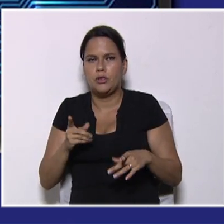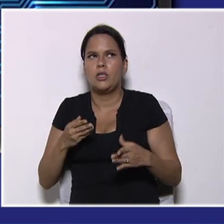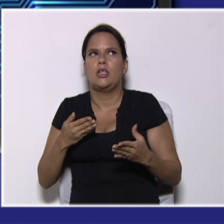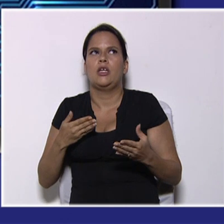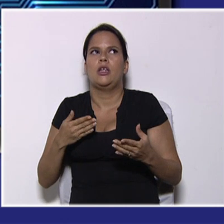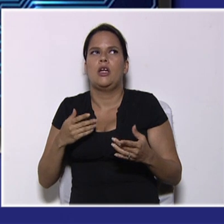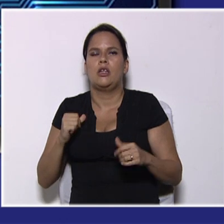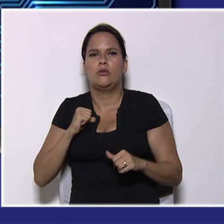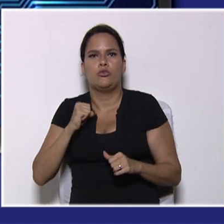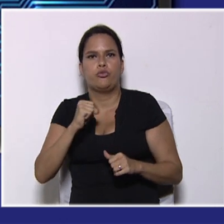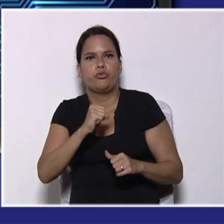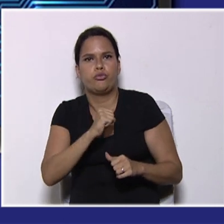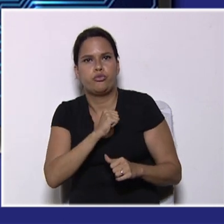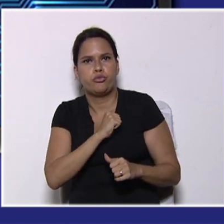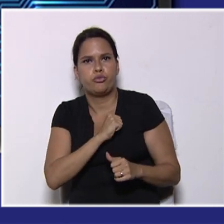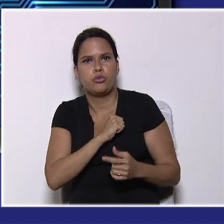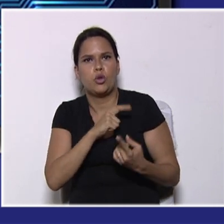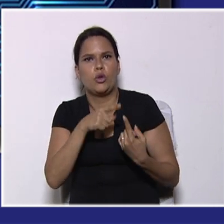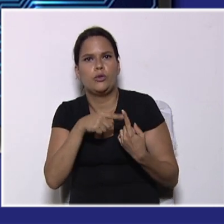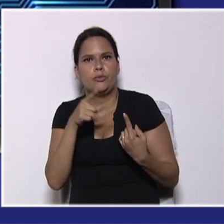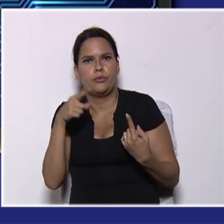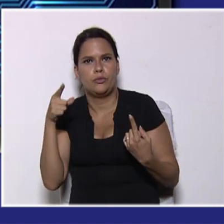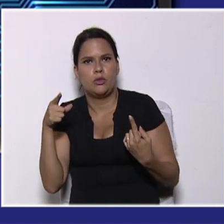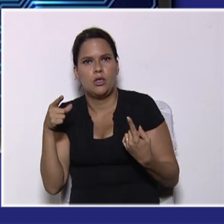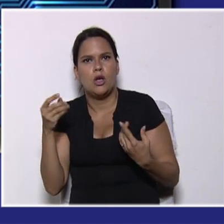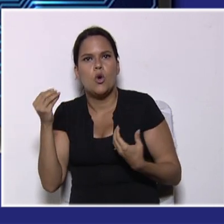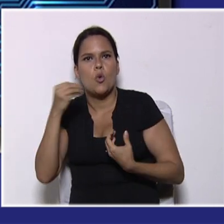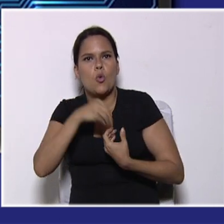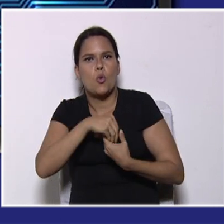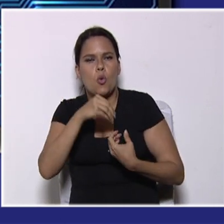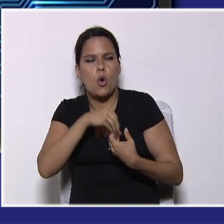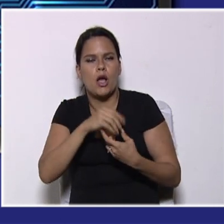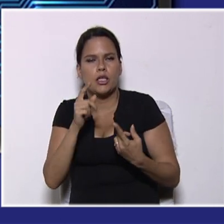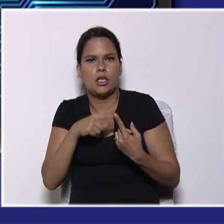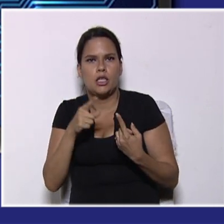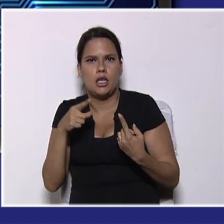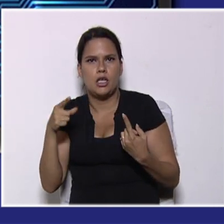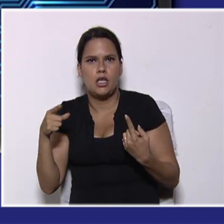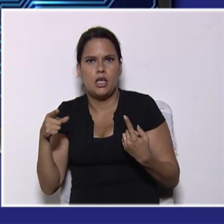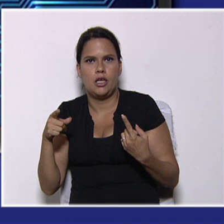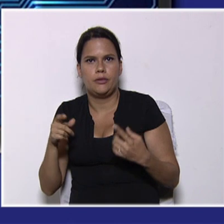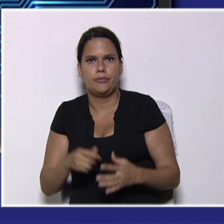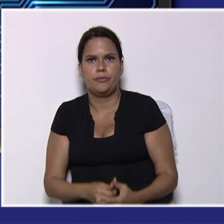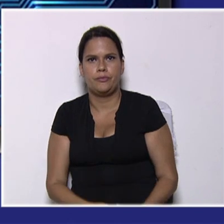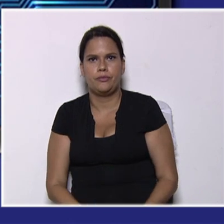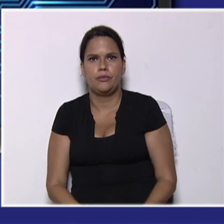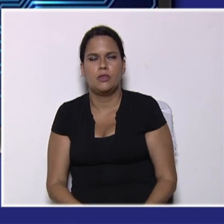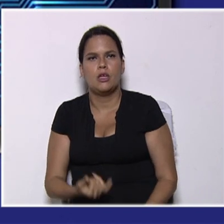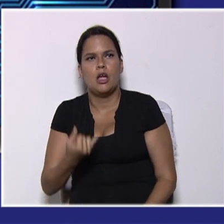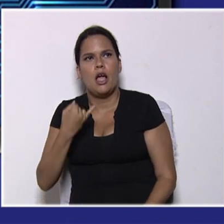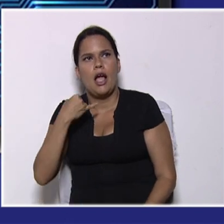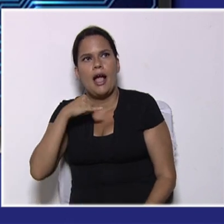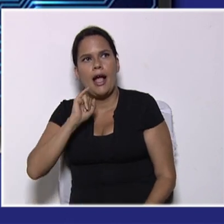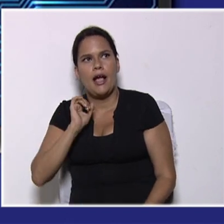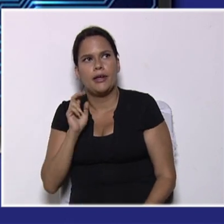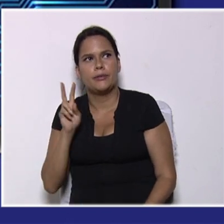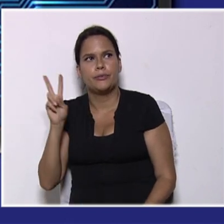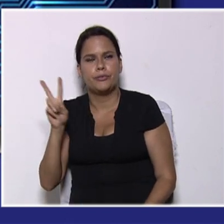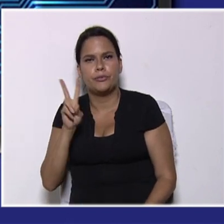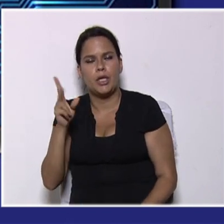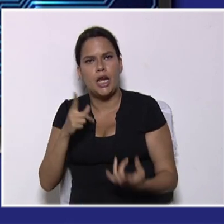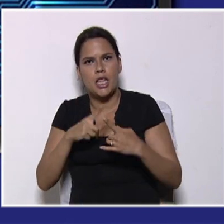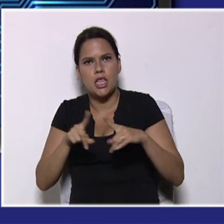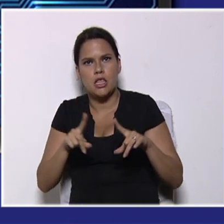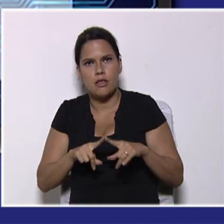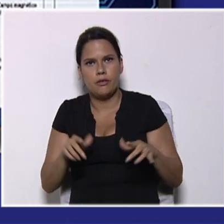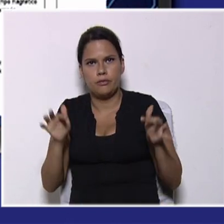autoinducción almacena energía en forma de campo magnético. Existen bobinas de diversos tipos